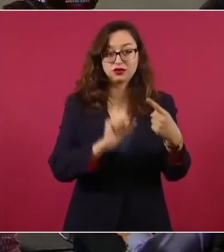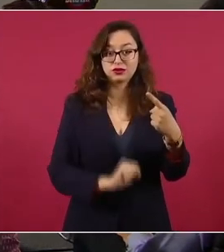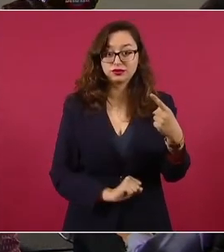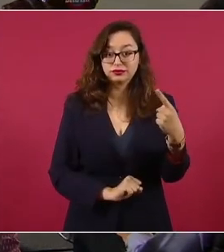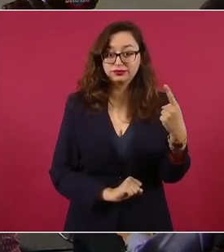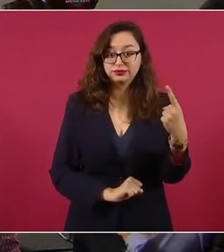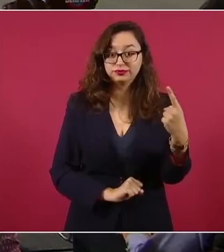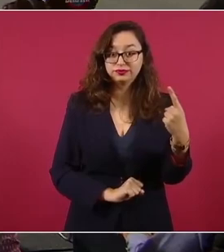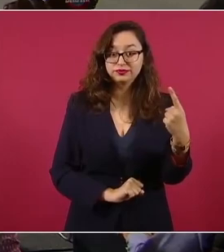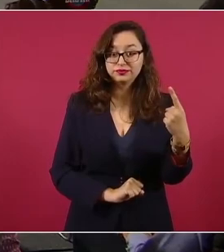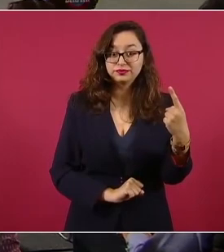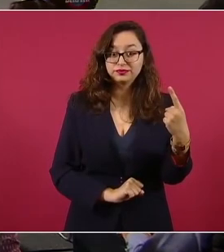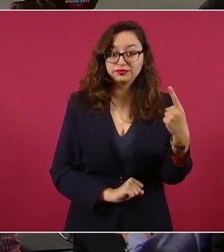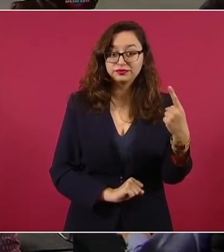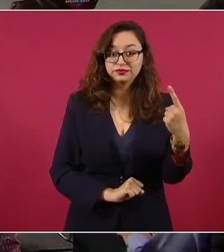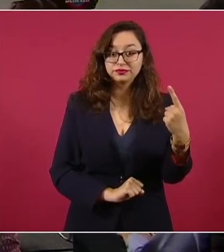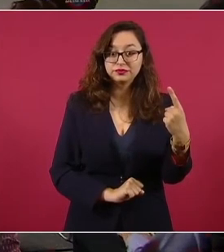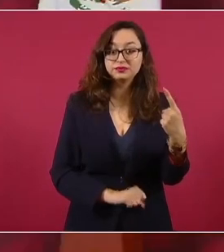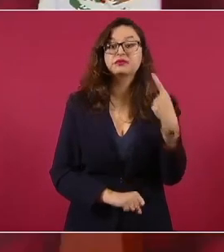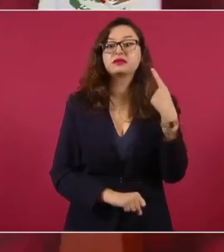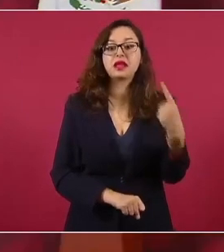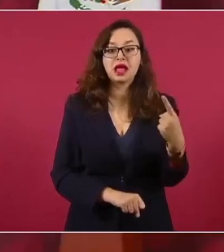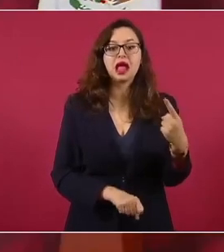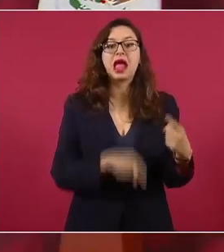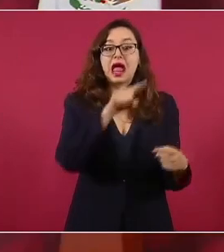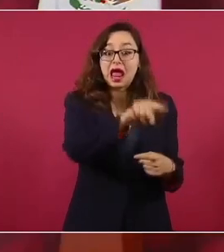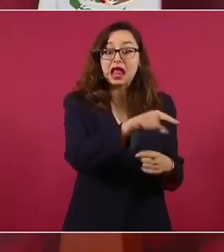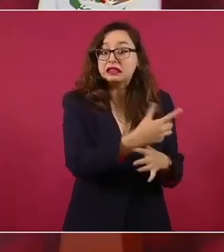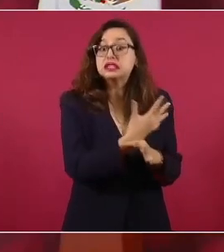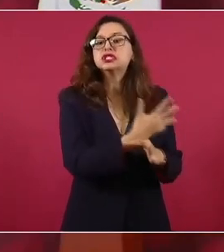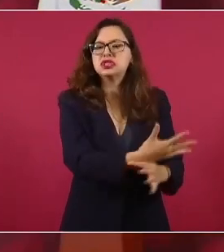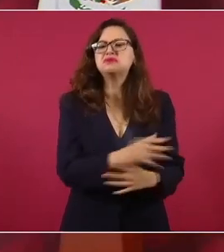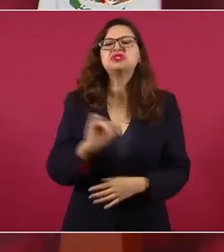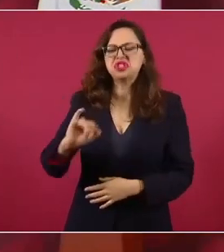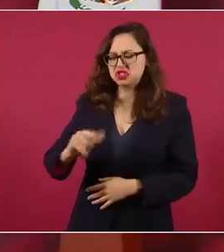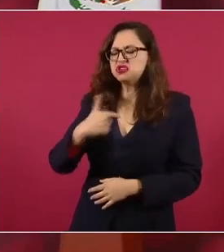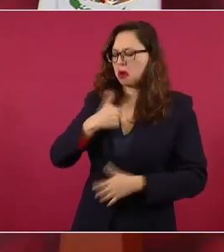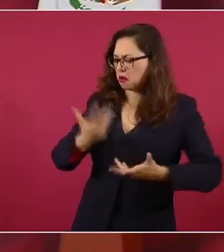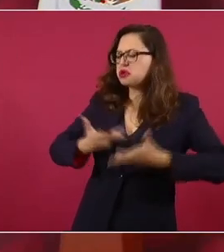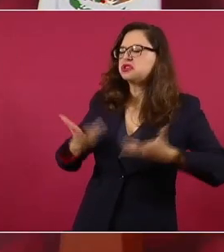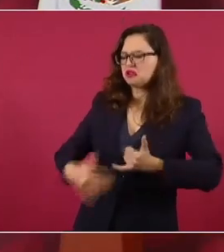es un delincuente electoral, confeso.